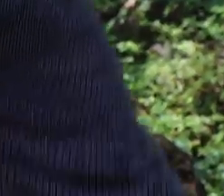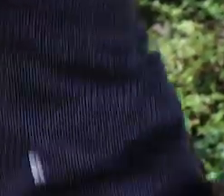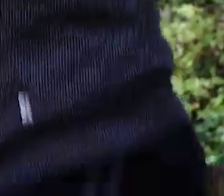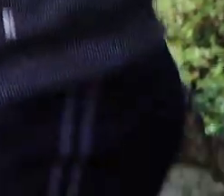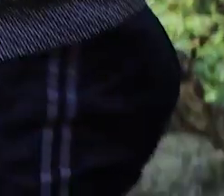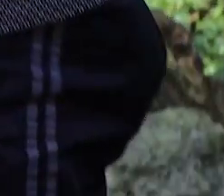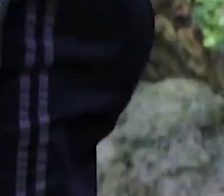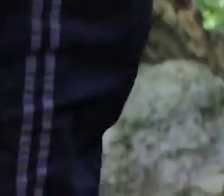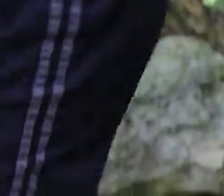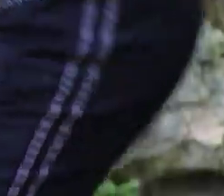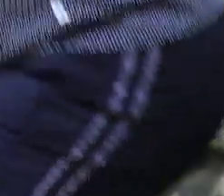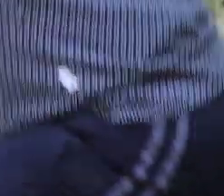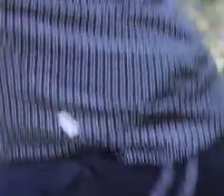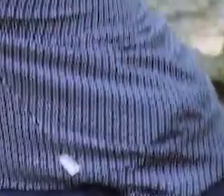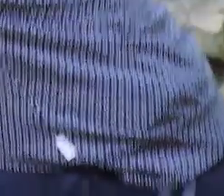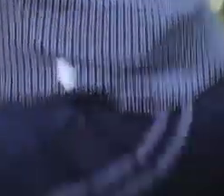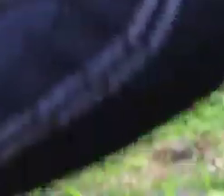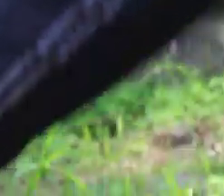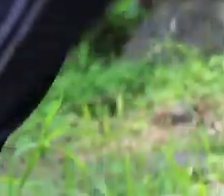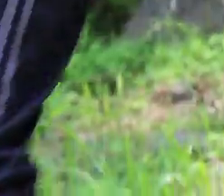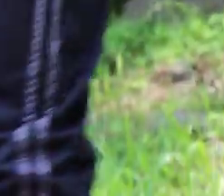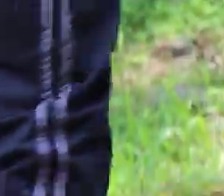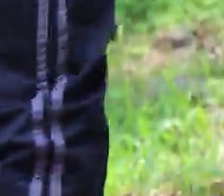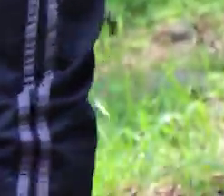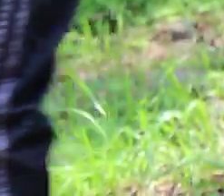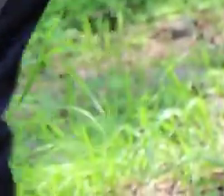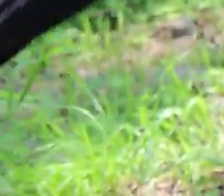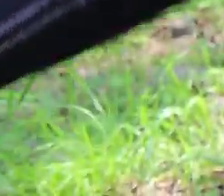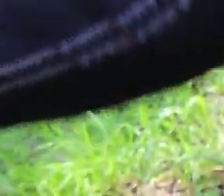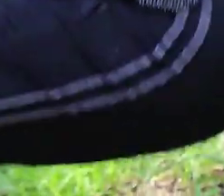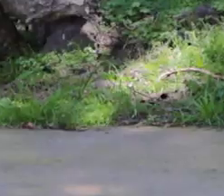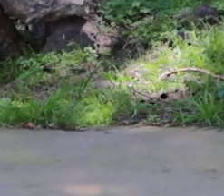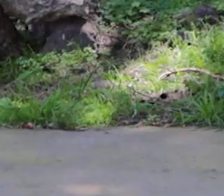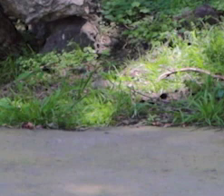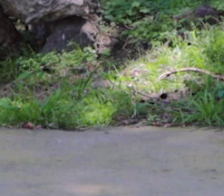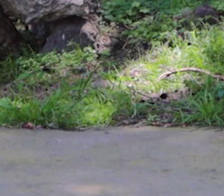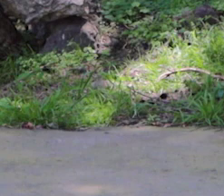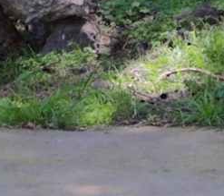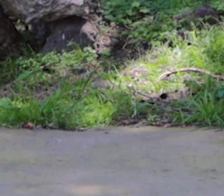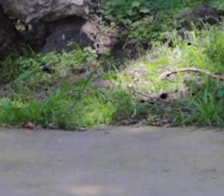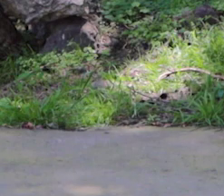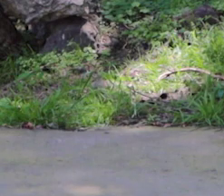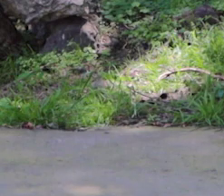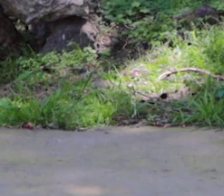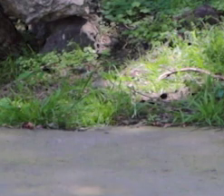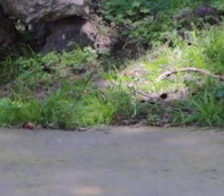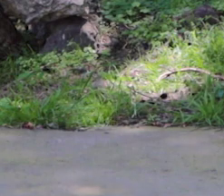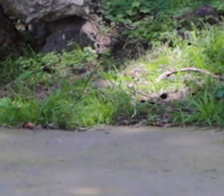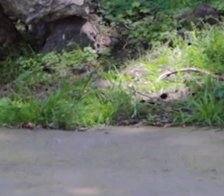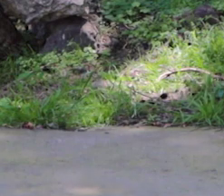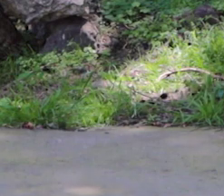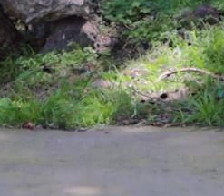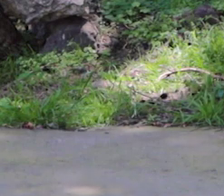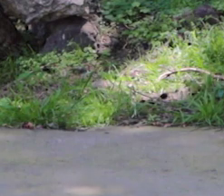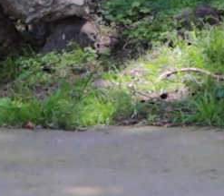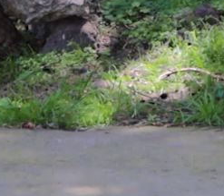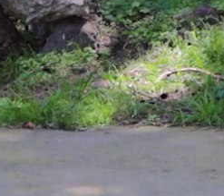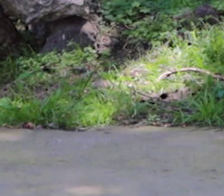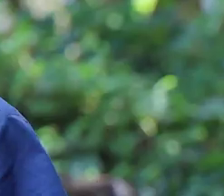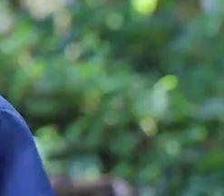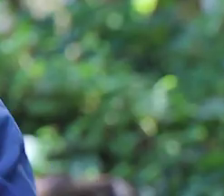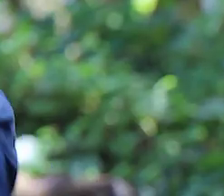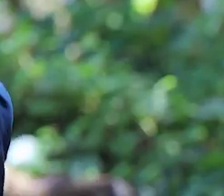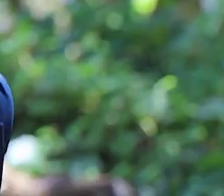Bien, exactamente. Arriba. Muy bien. Vamos a abrir nuestro compás. Levamos